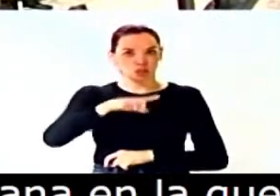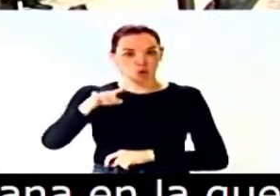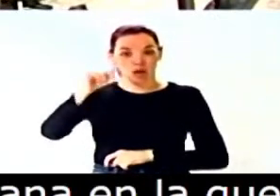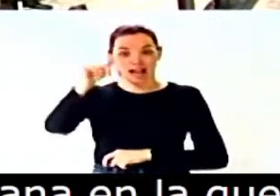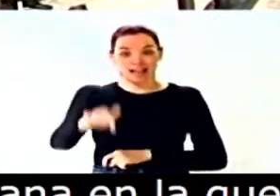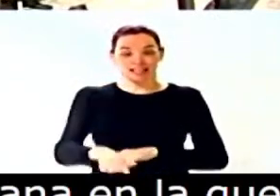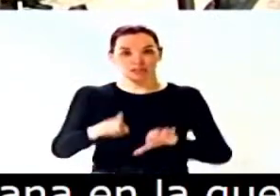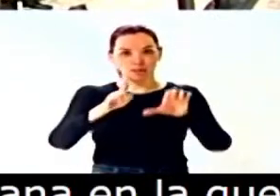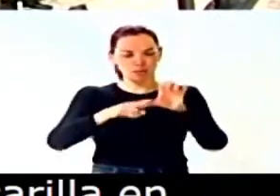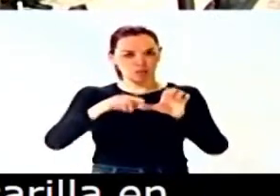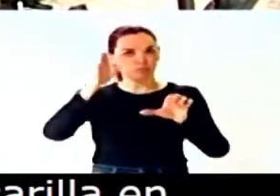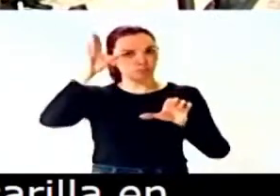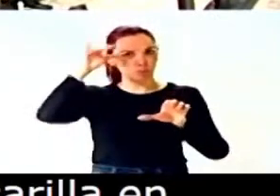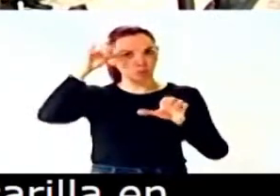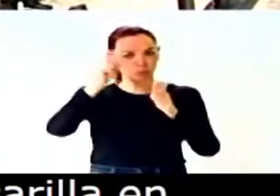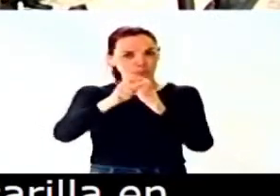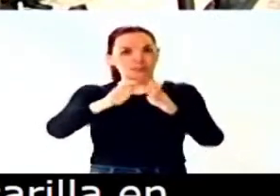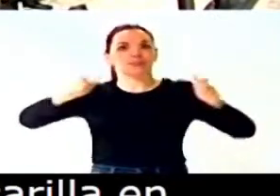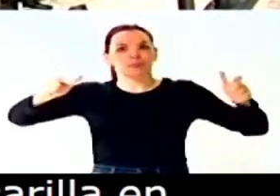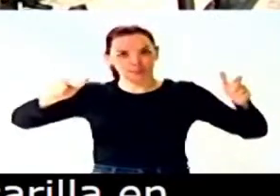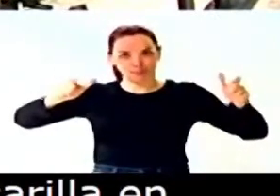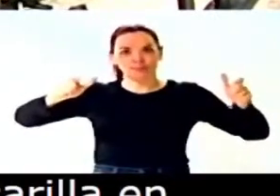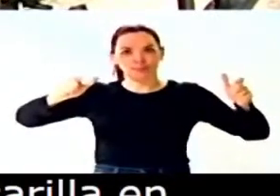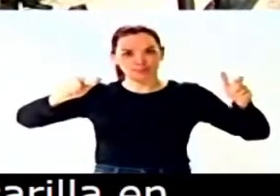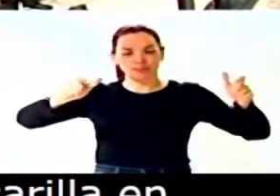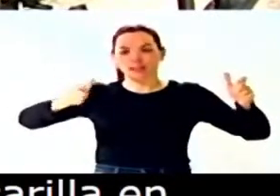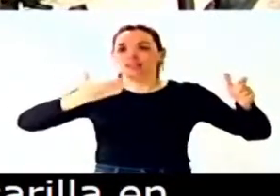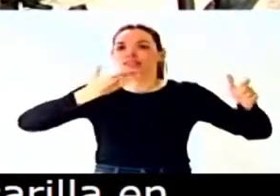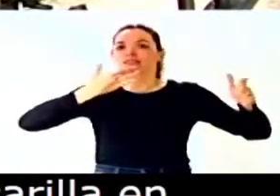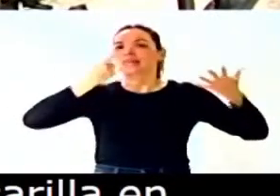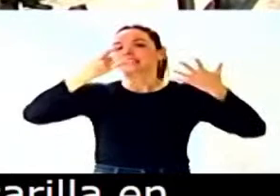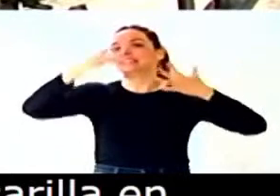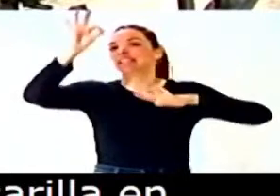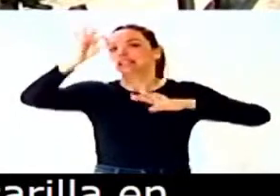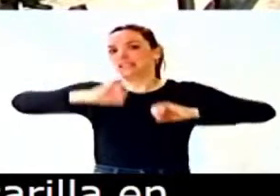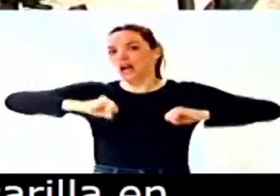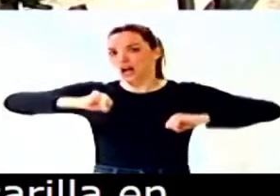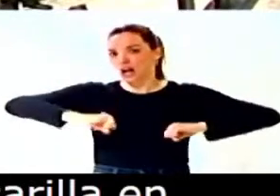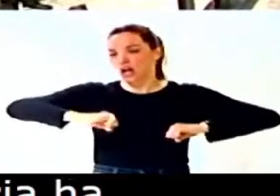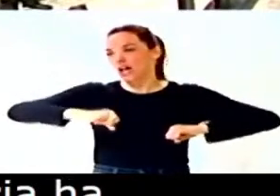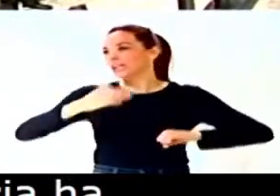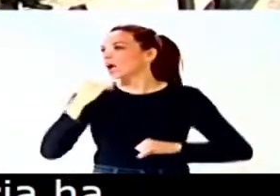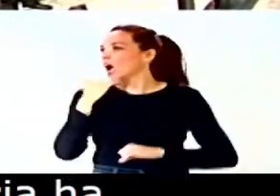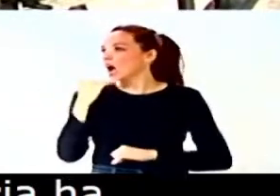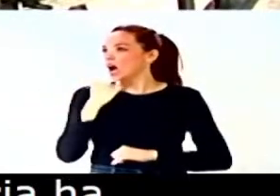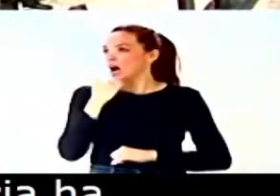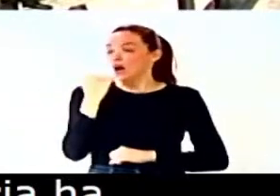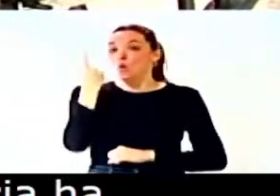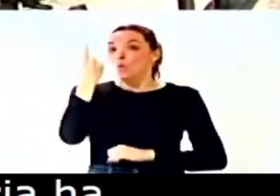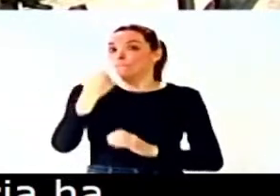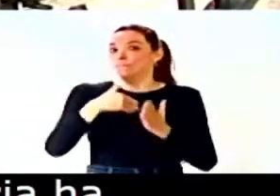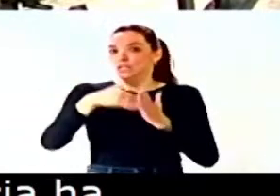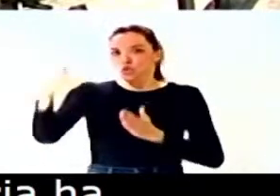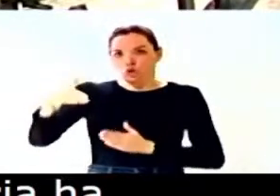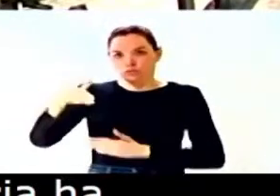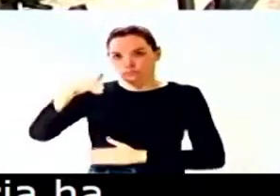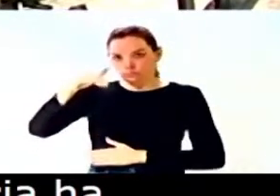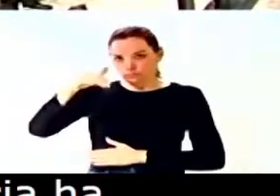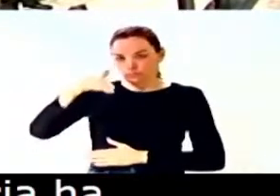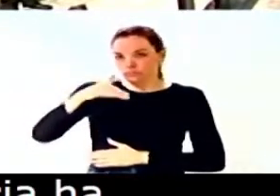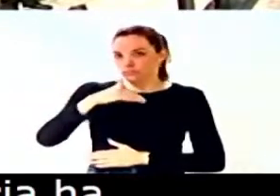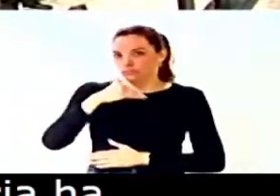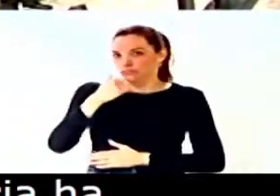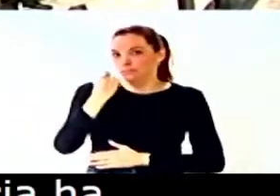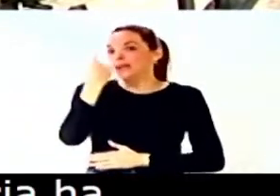aumentado significativamente en los mayores de 60. Ayer se comunicaron casi 1 millar de contagios en esta franja de edad.